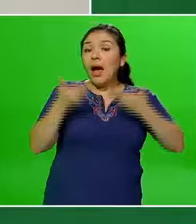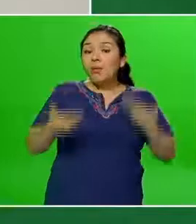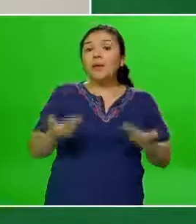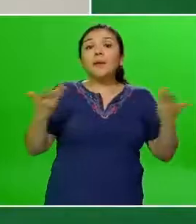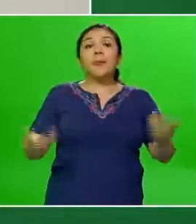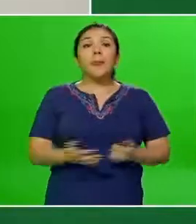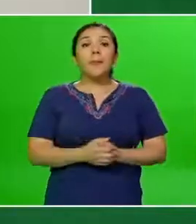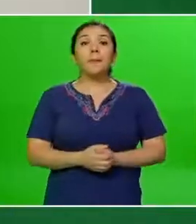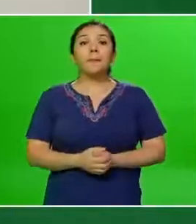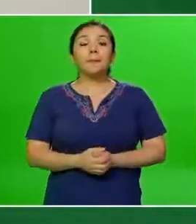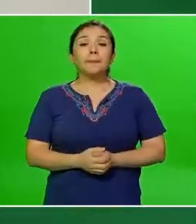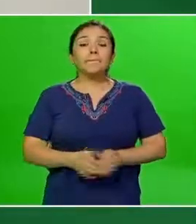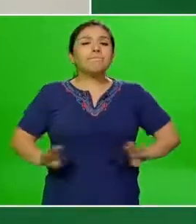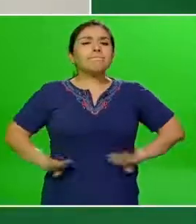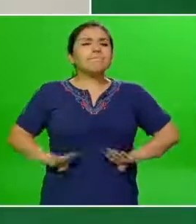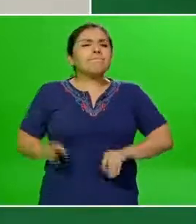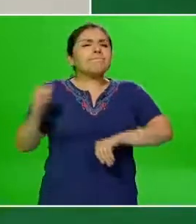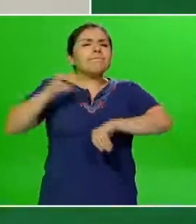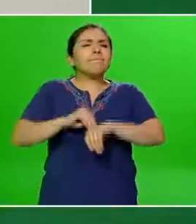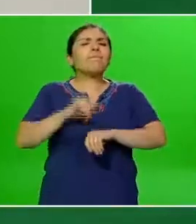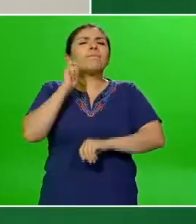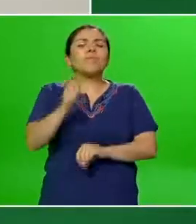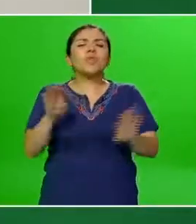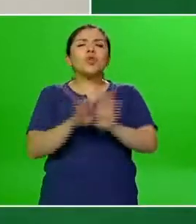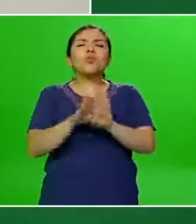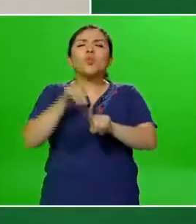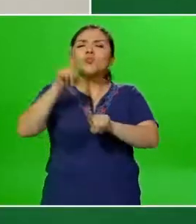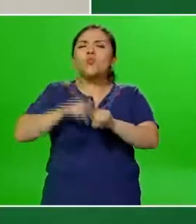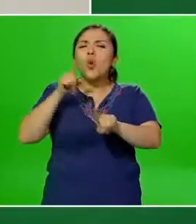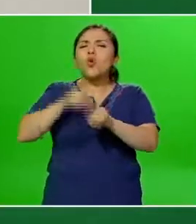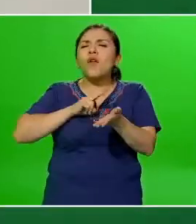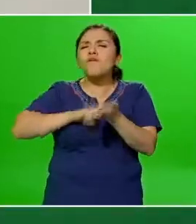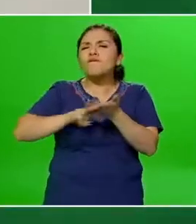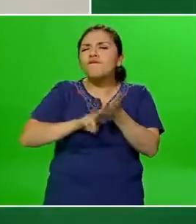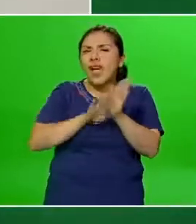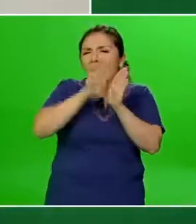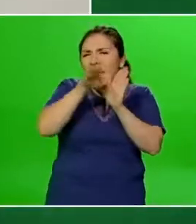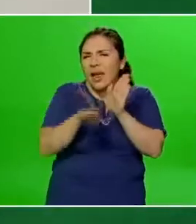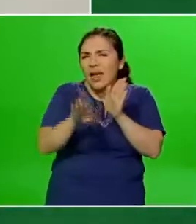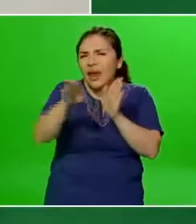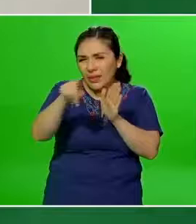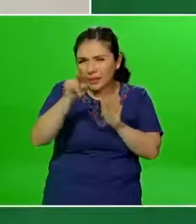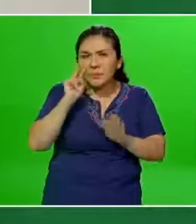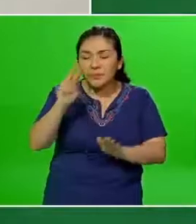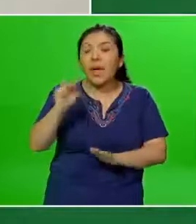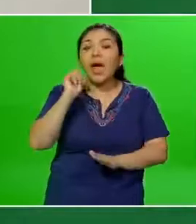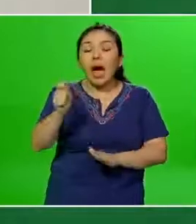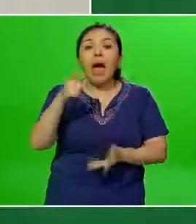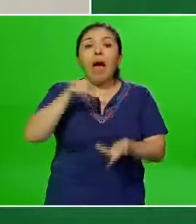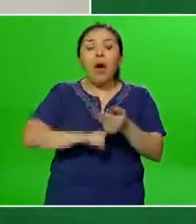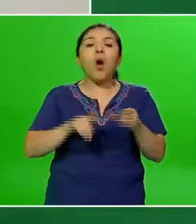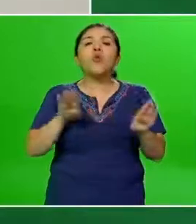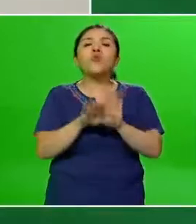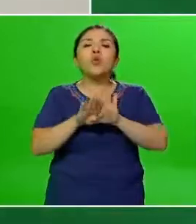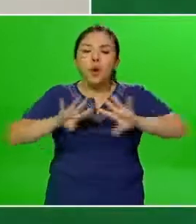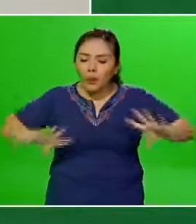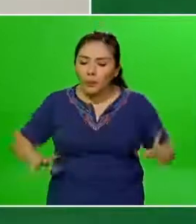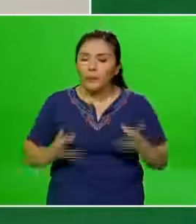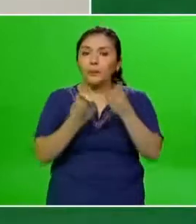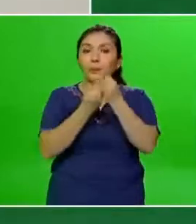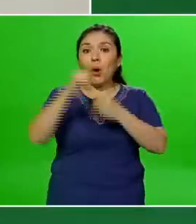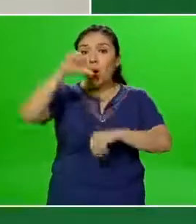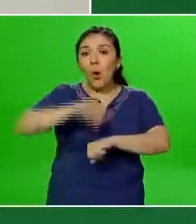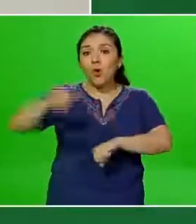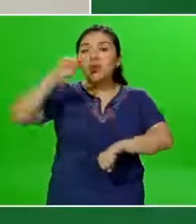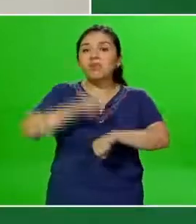se comporta esta línea de color verde, que precisamente representa el avance acumulado día